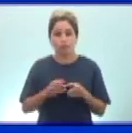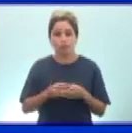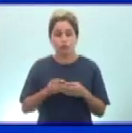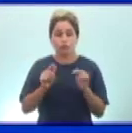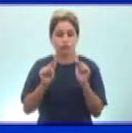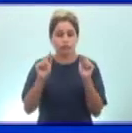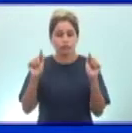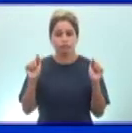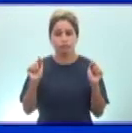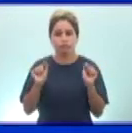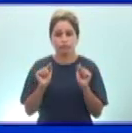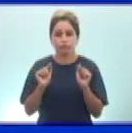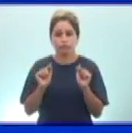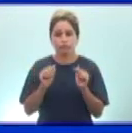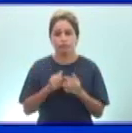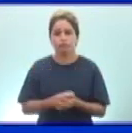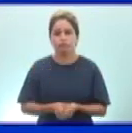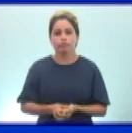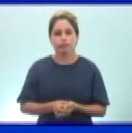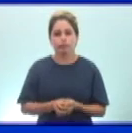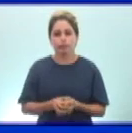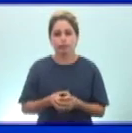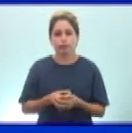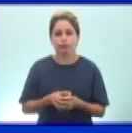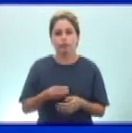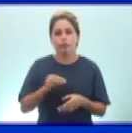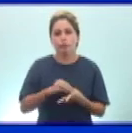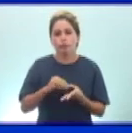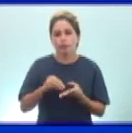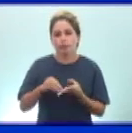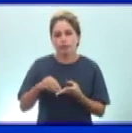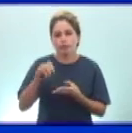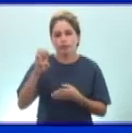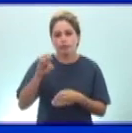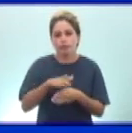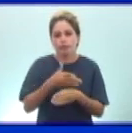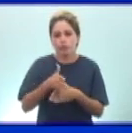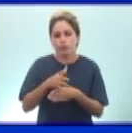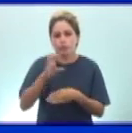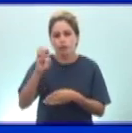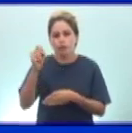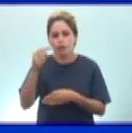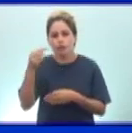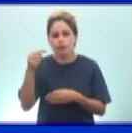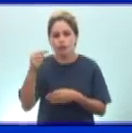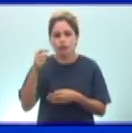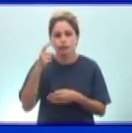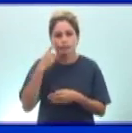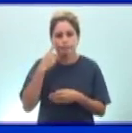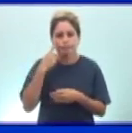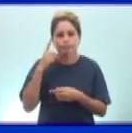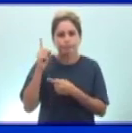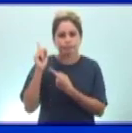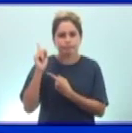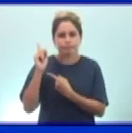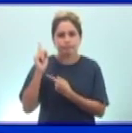argón y completar la distribución electrónica de 3D, 4s2, 5p5.